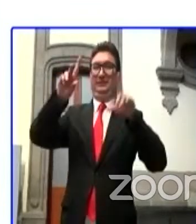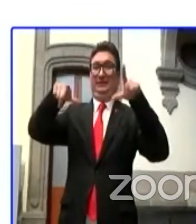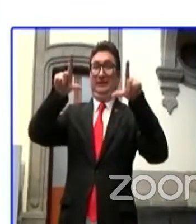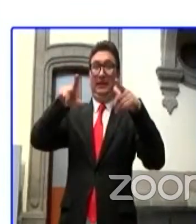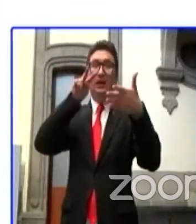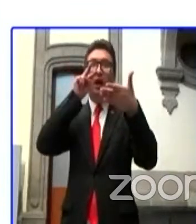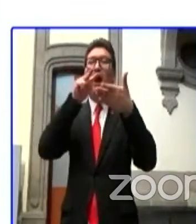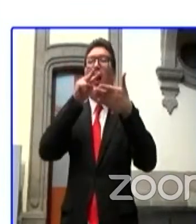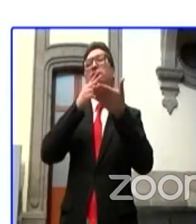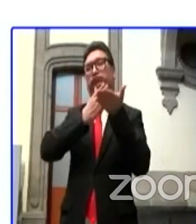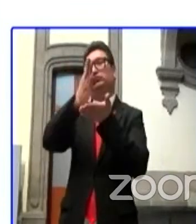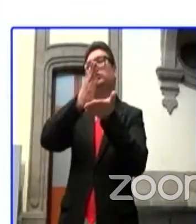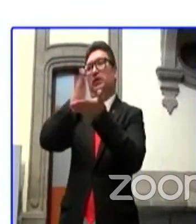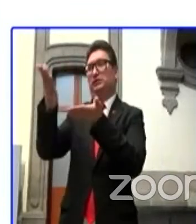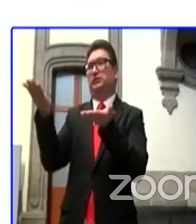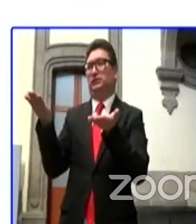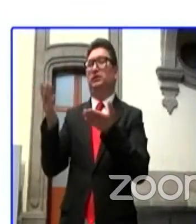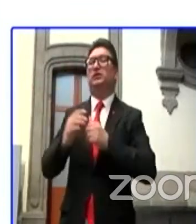estén